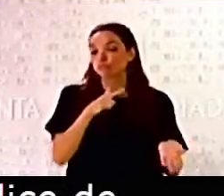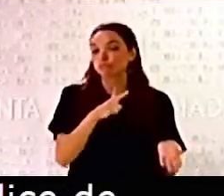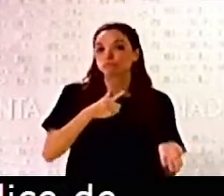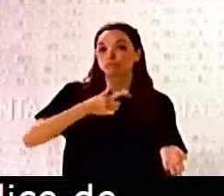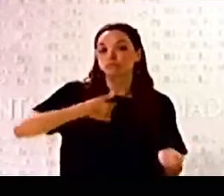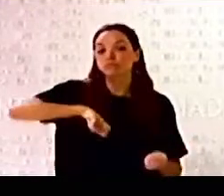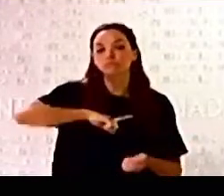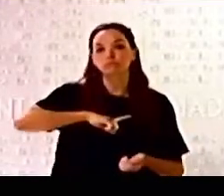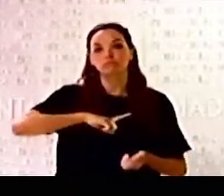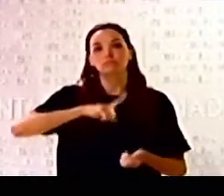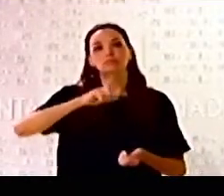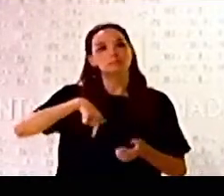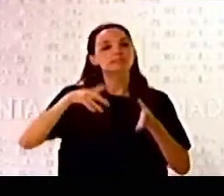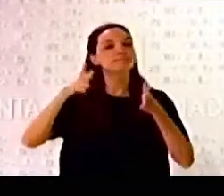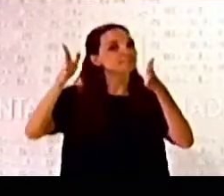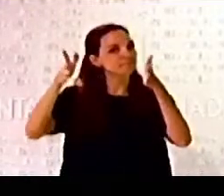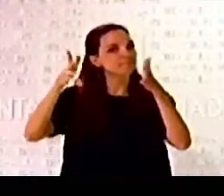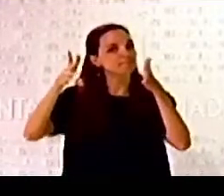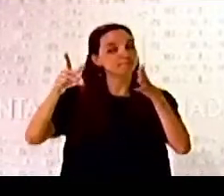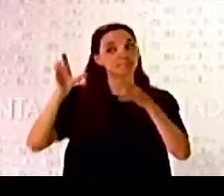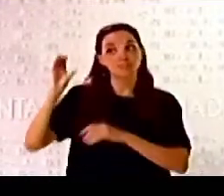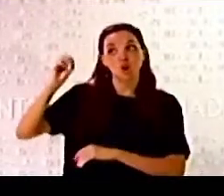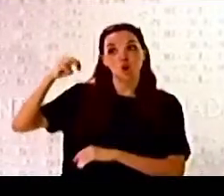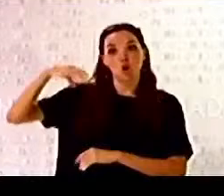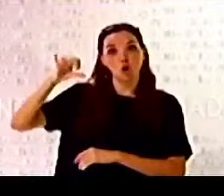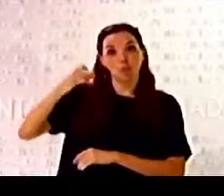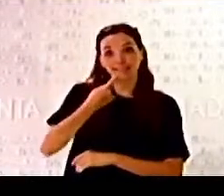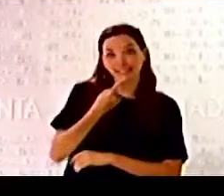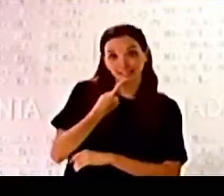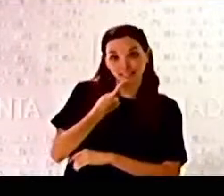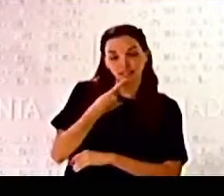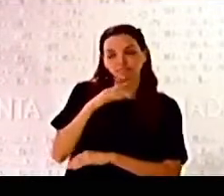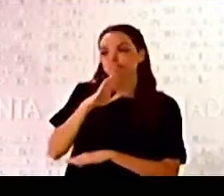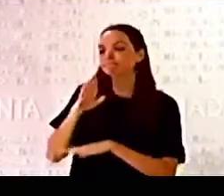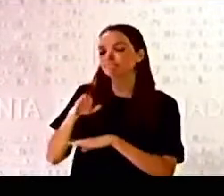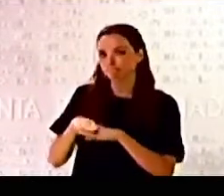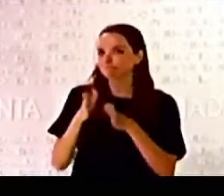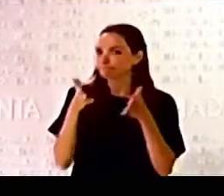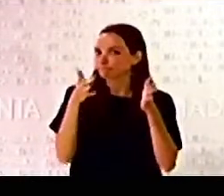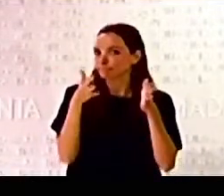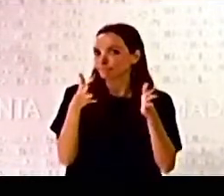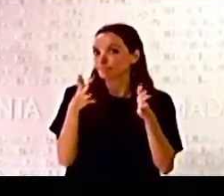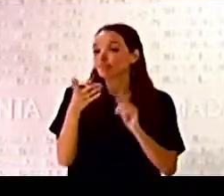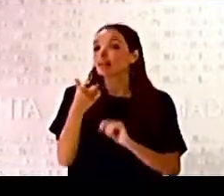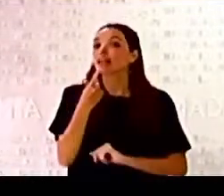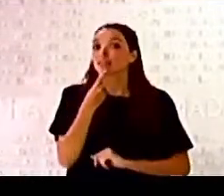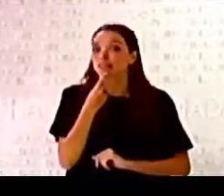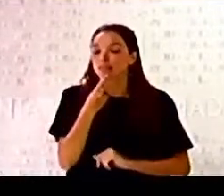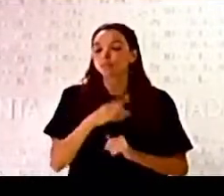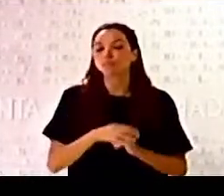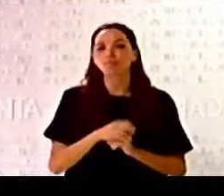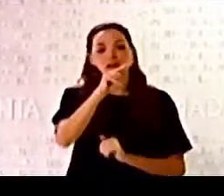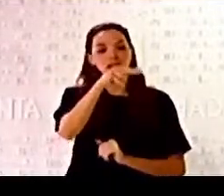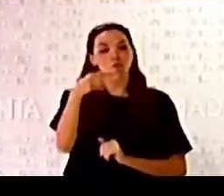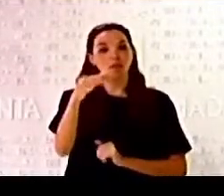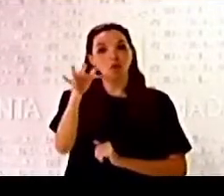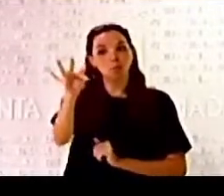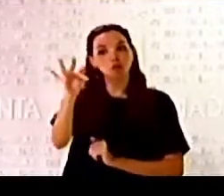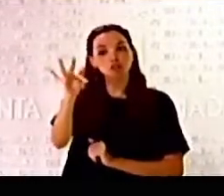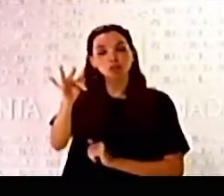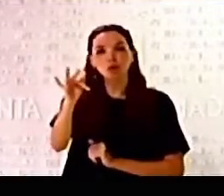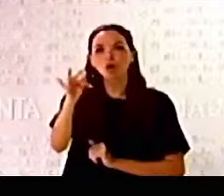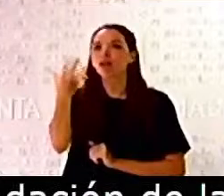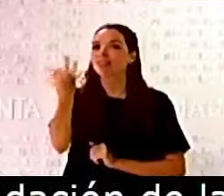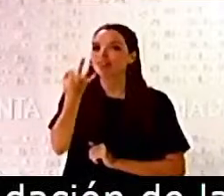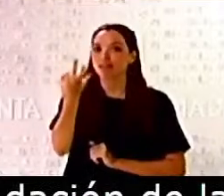incluyéndonos en esa recomendación de la Organización Mundial de la Salud, que la positividad tiene que estar por debajo de un